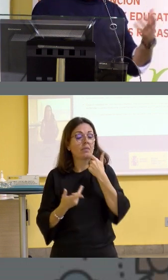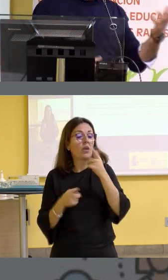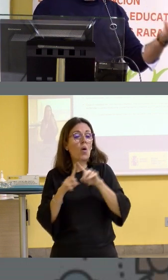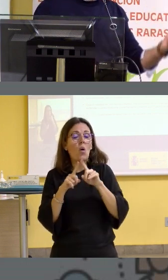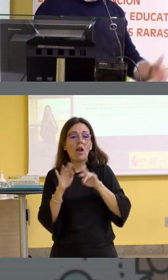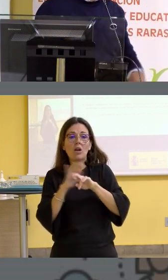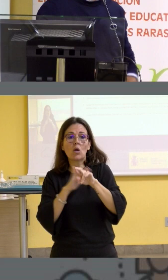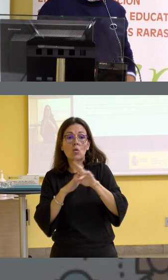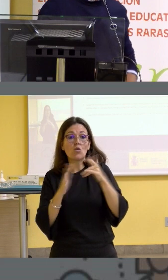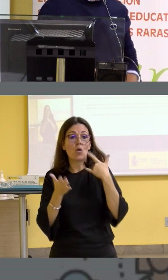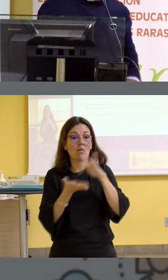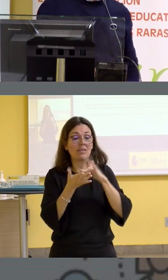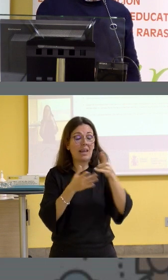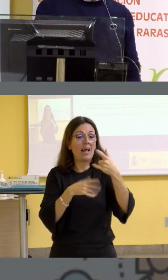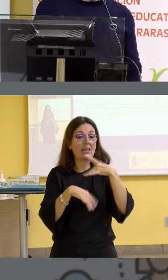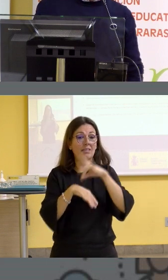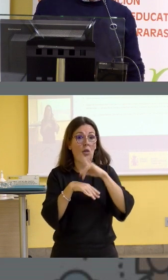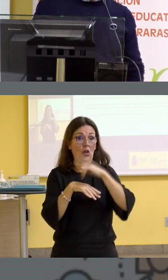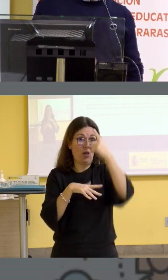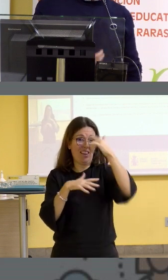con respecto a lo que está sucediendo ahí dentro.